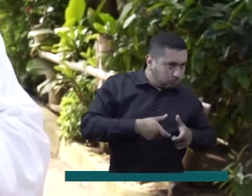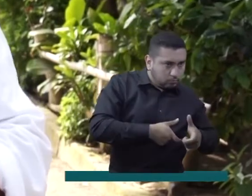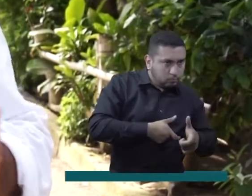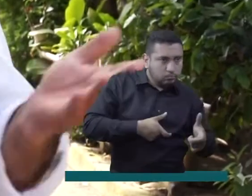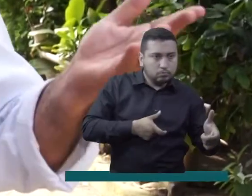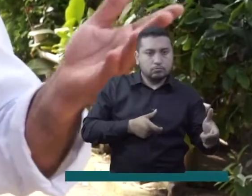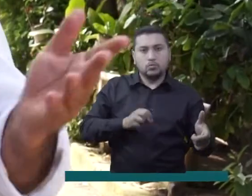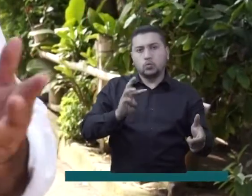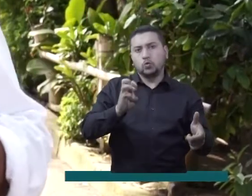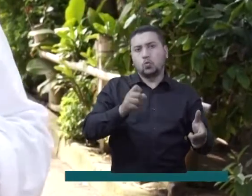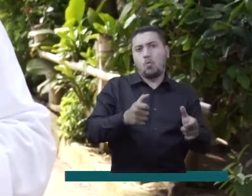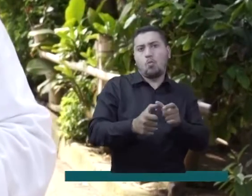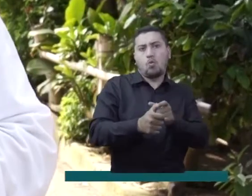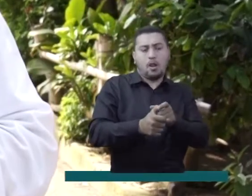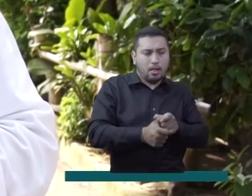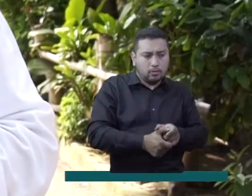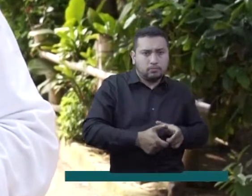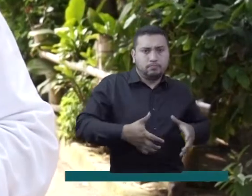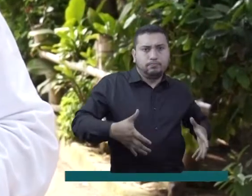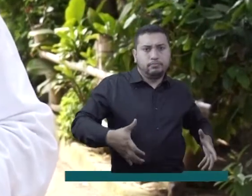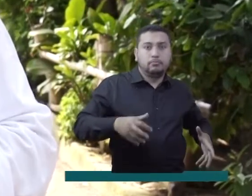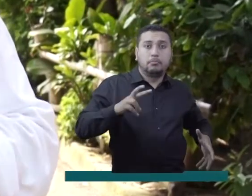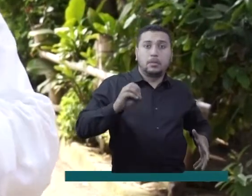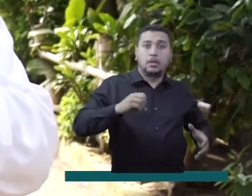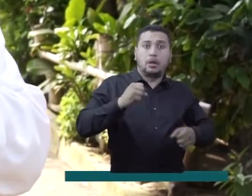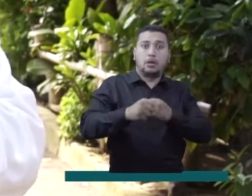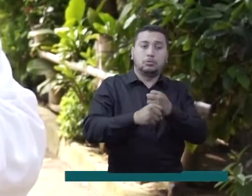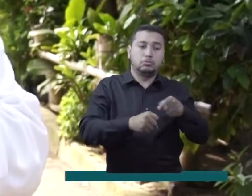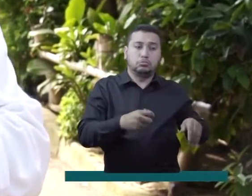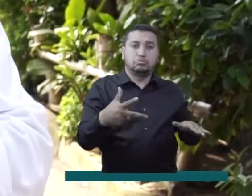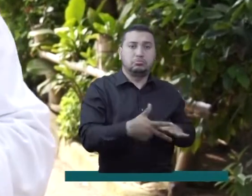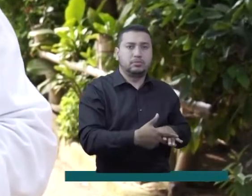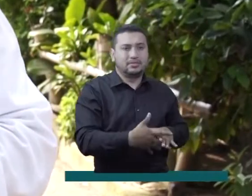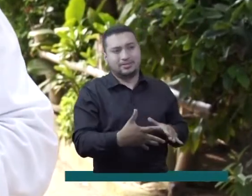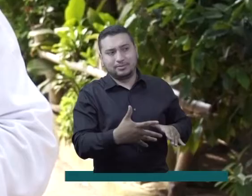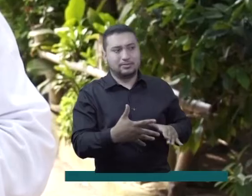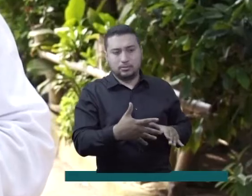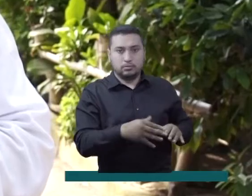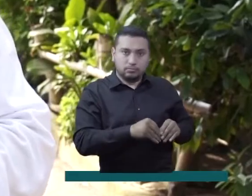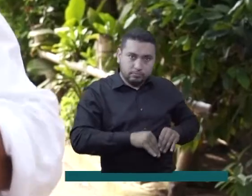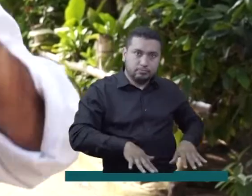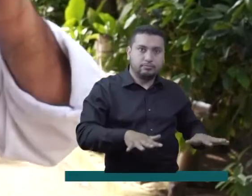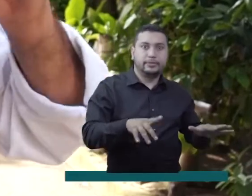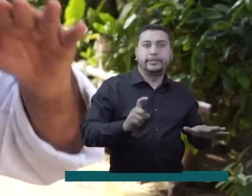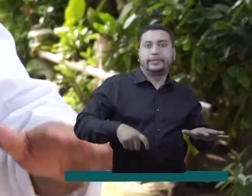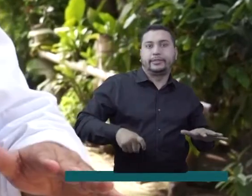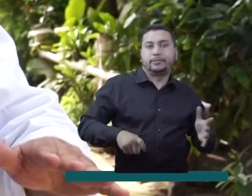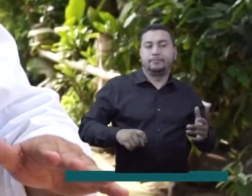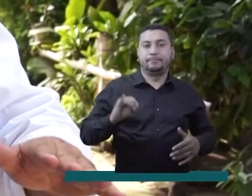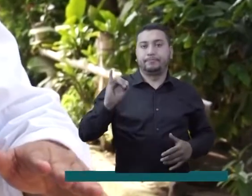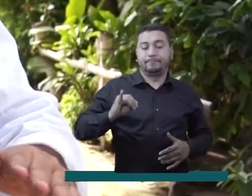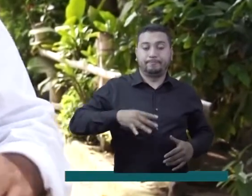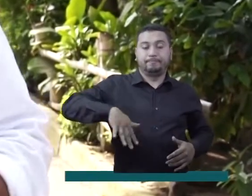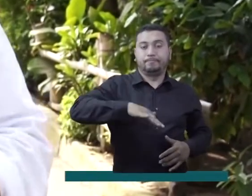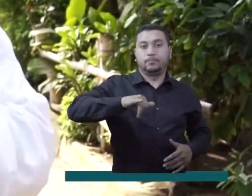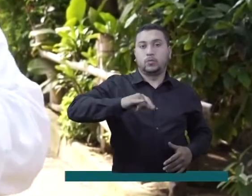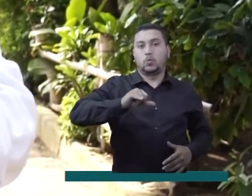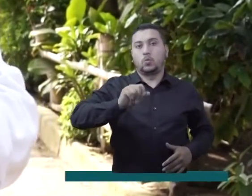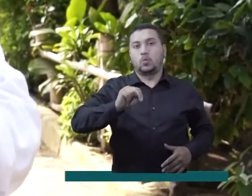8 pulgadas, deshabilitada desde hace más de 20 años, que permitió interconexiones para abastecer a esta parte de